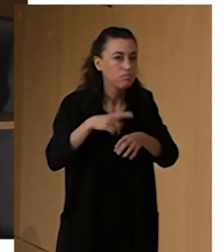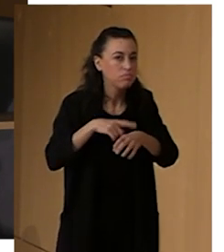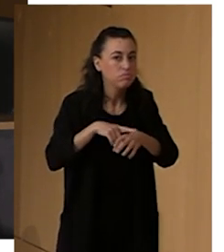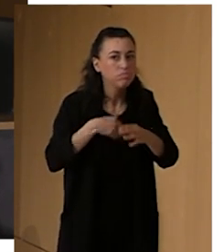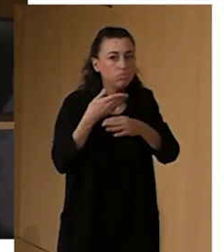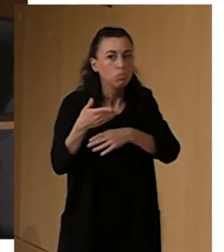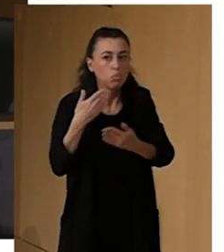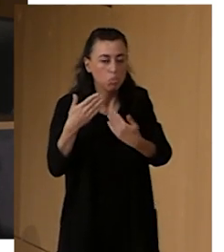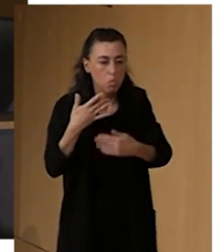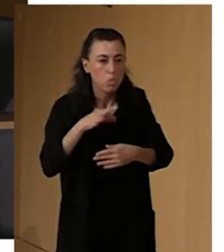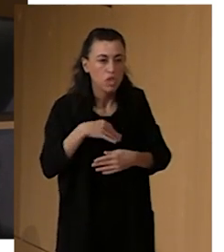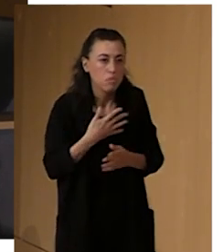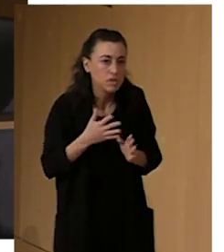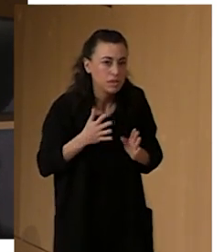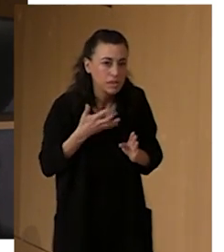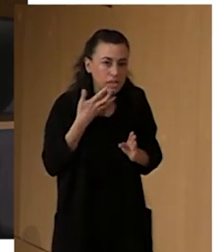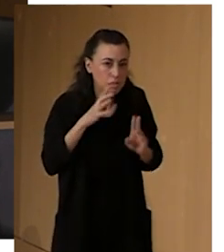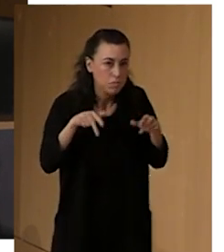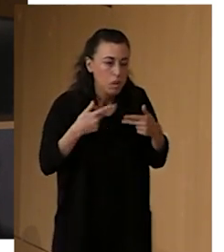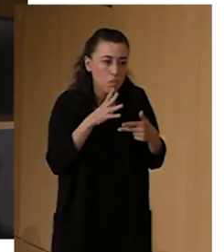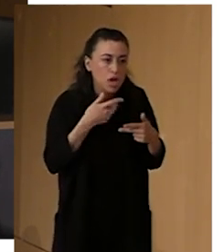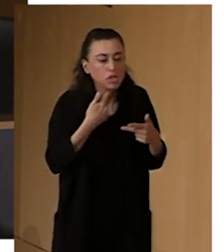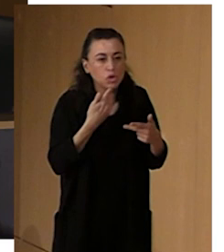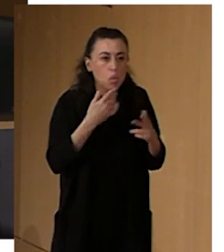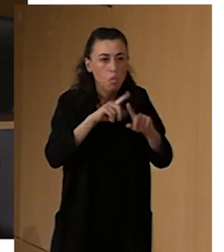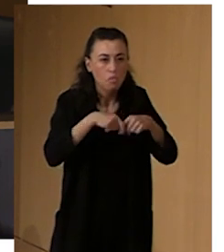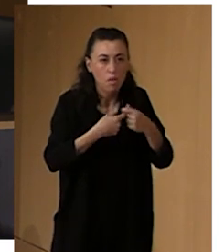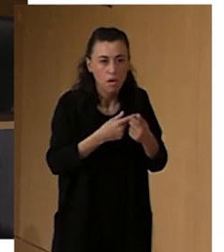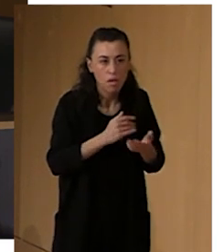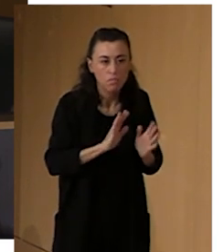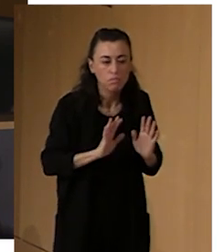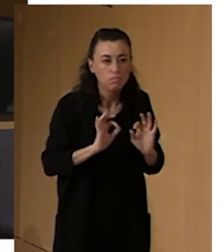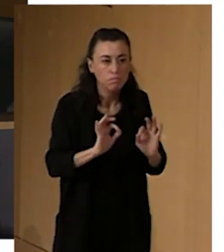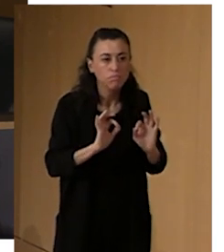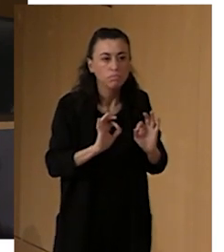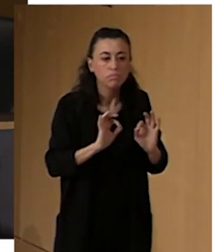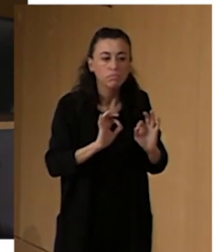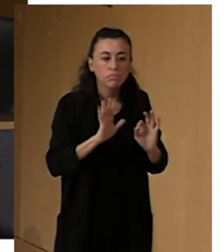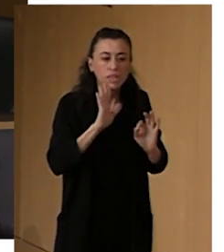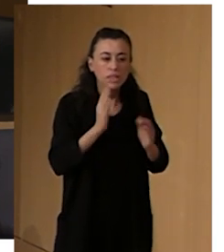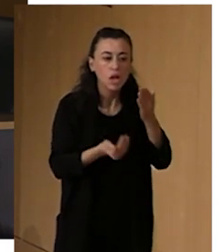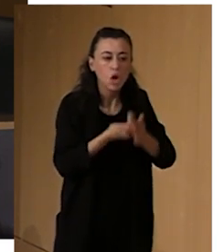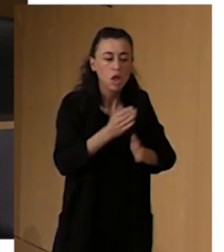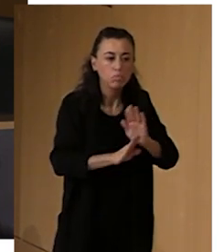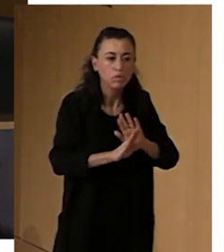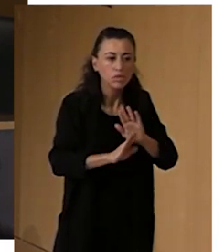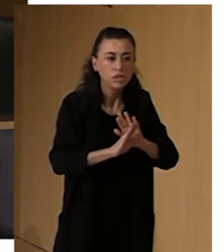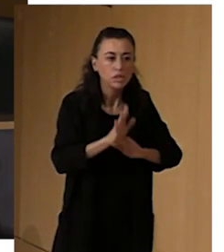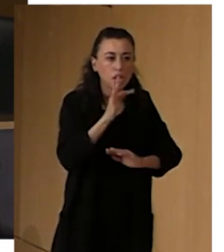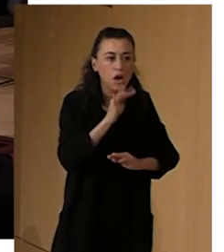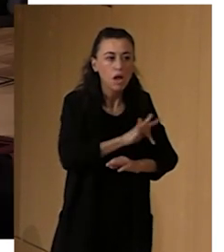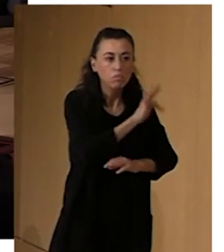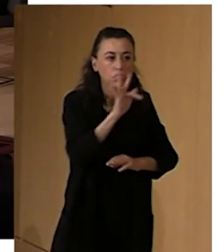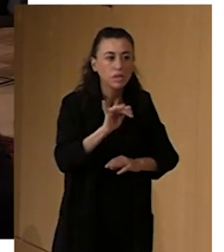en familia así que bueno en en este viaje de esta jornada eh continuamos Y le damos el paso a